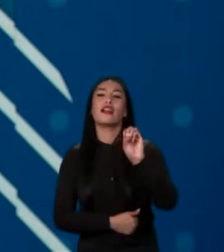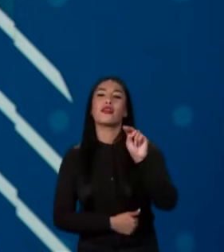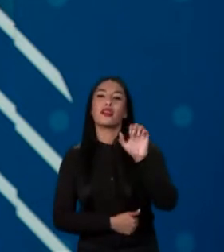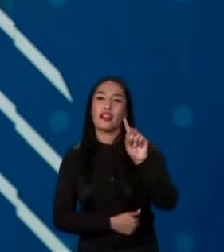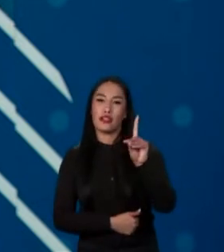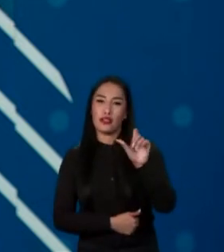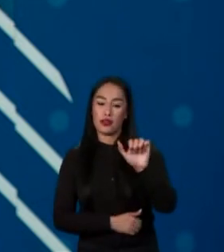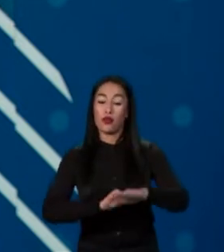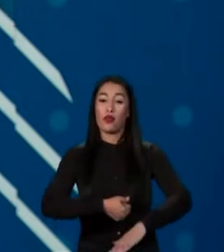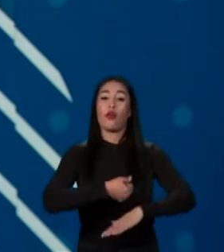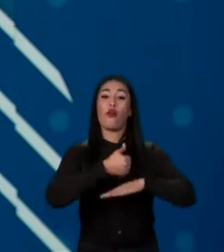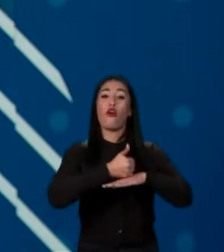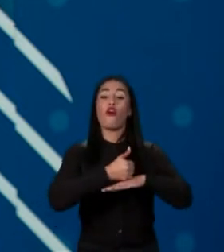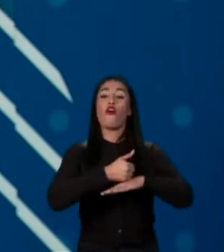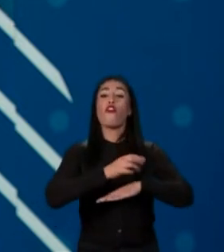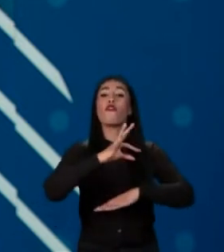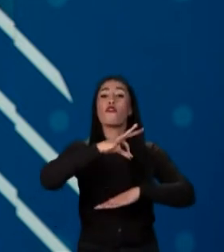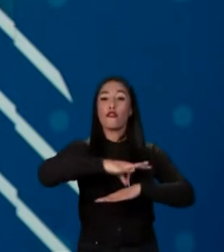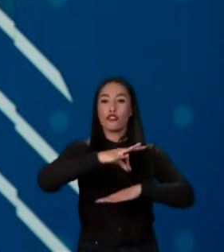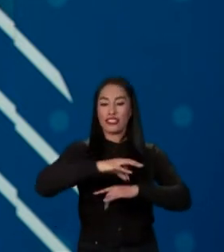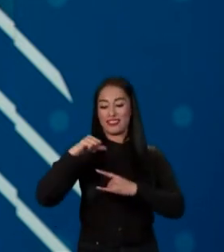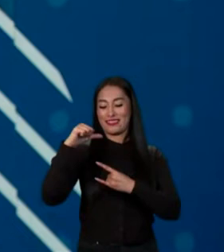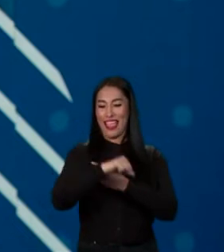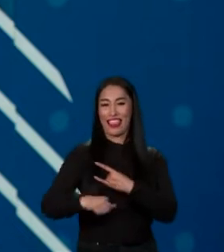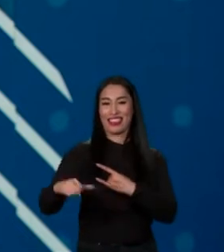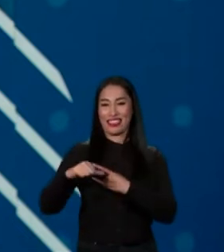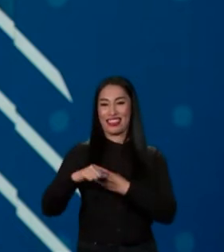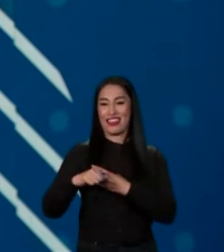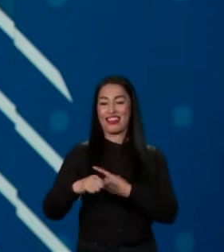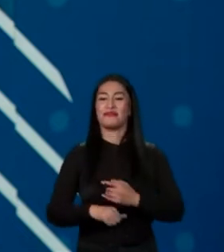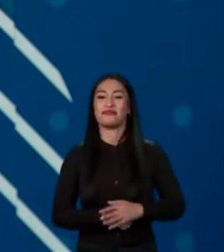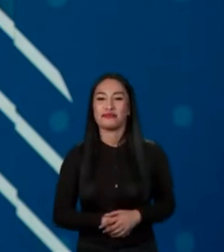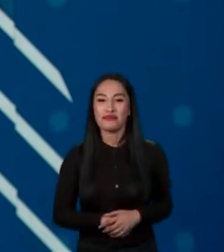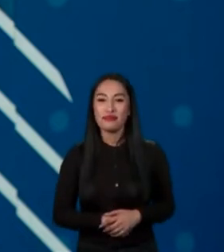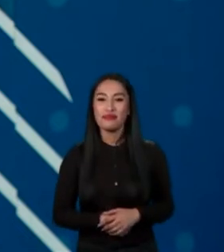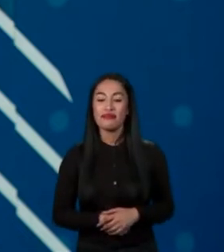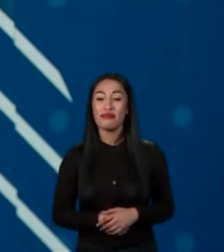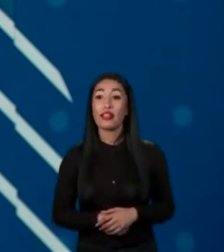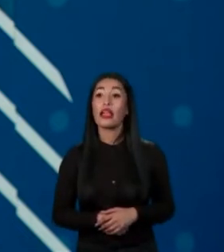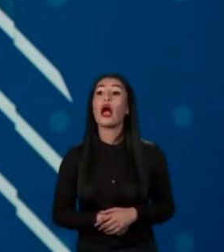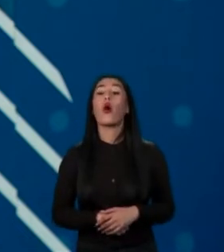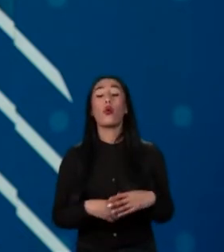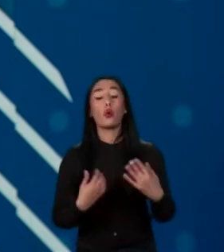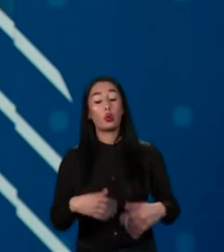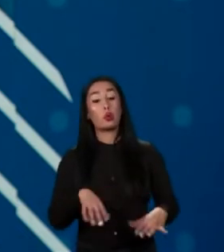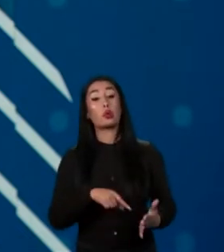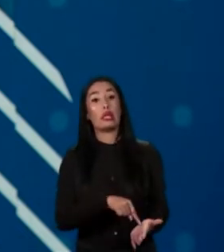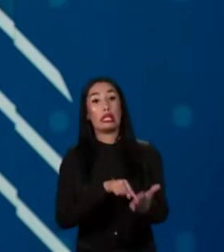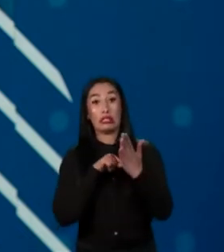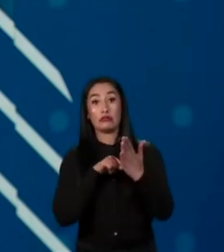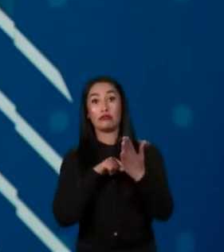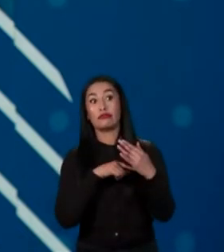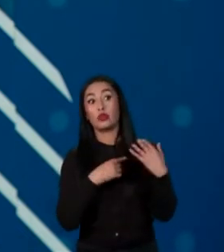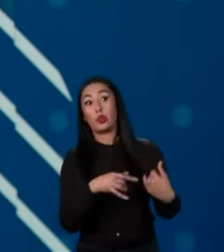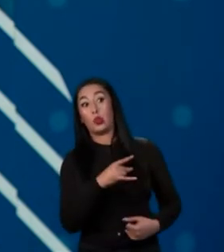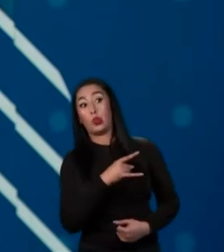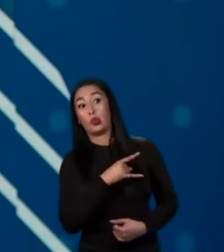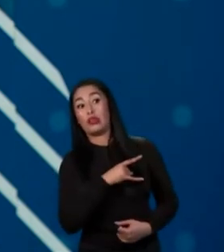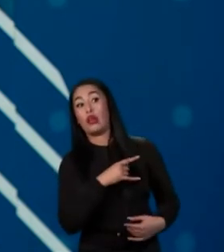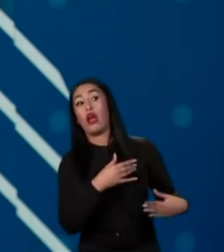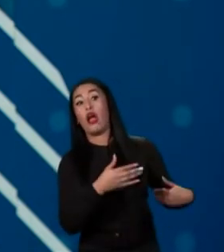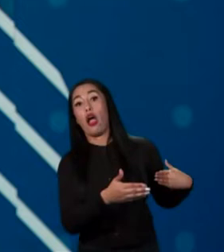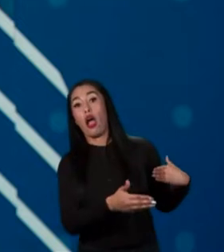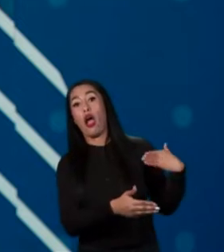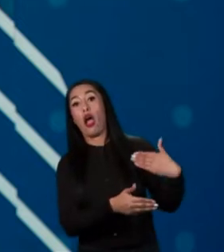la fundación del área andina hemos visto como la universidad ha avanzado fuertemente en sus